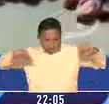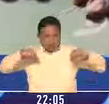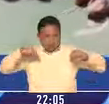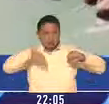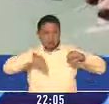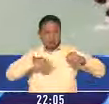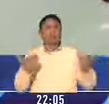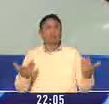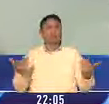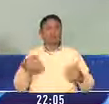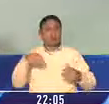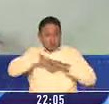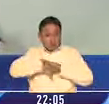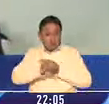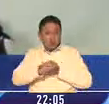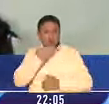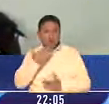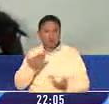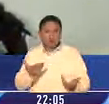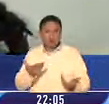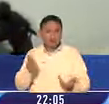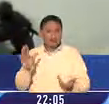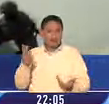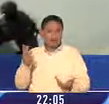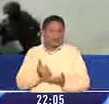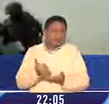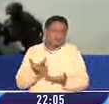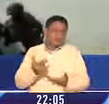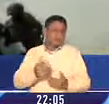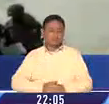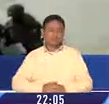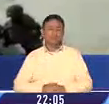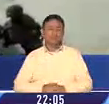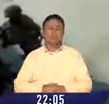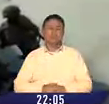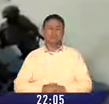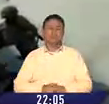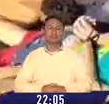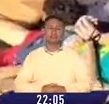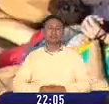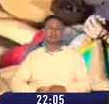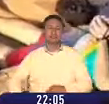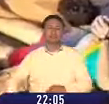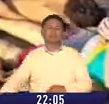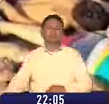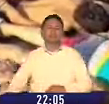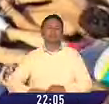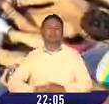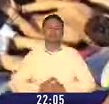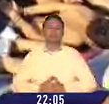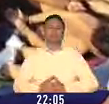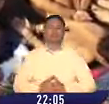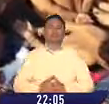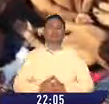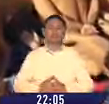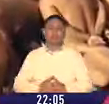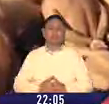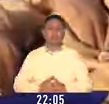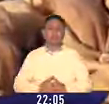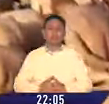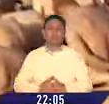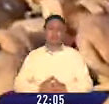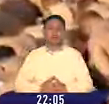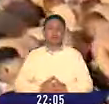abiertamente quiénes están detrás y cómo lo logran. Informó José Morales.